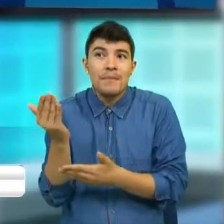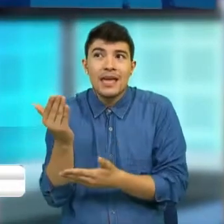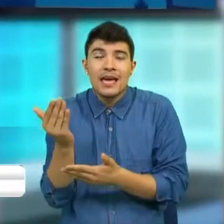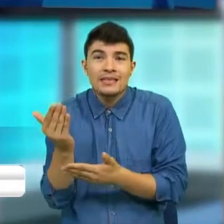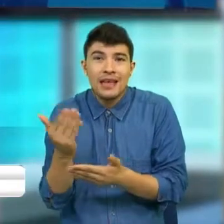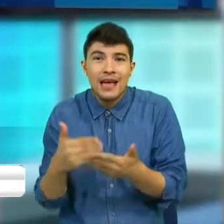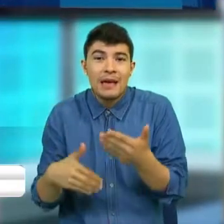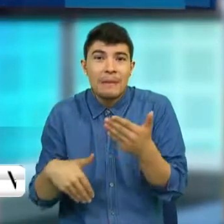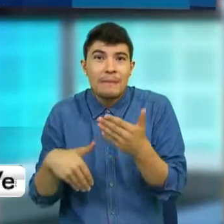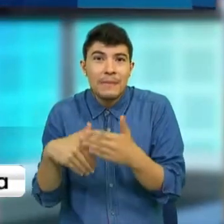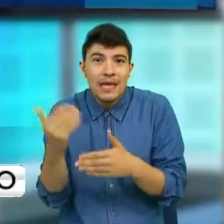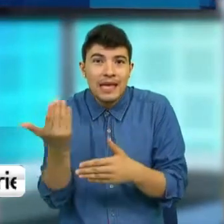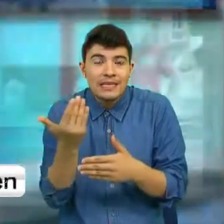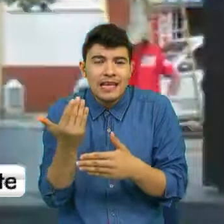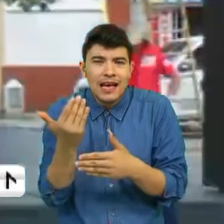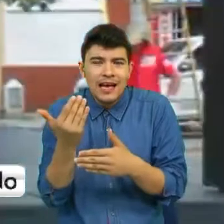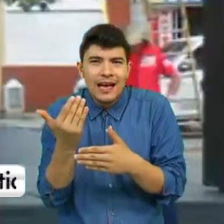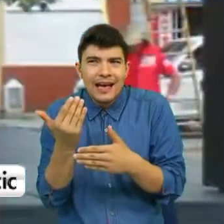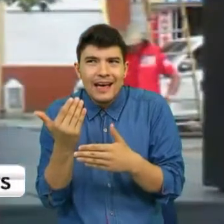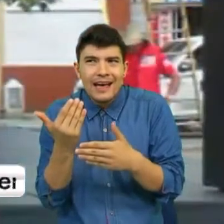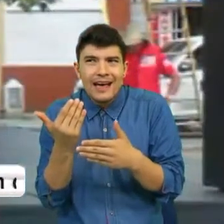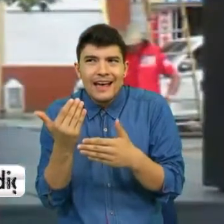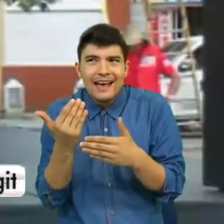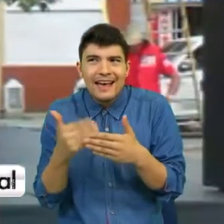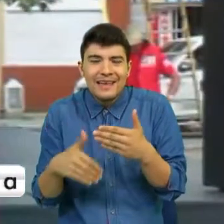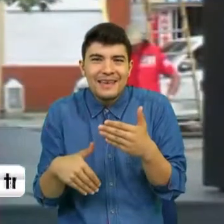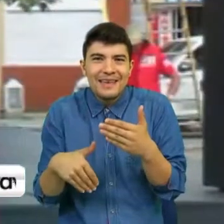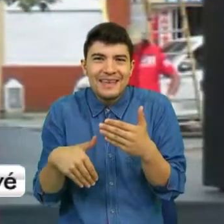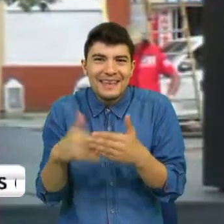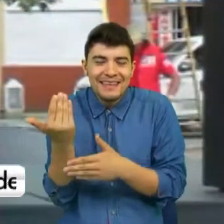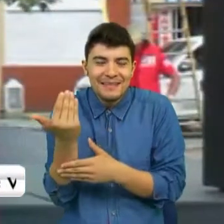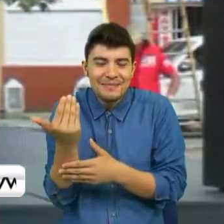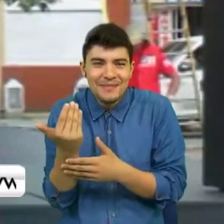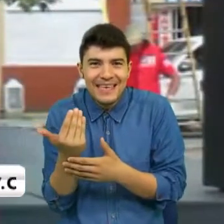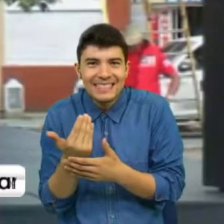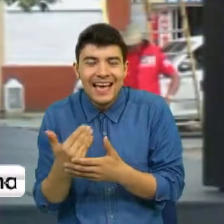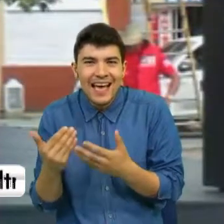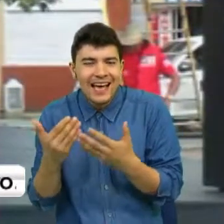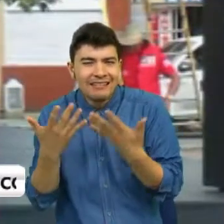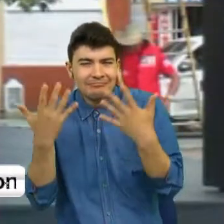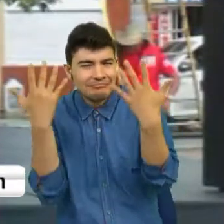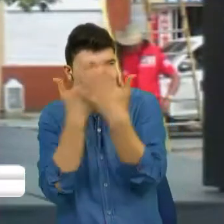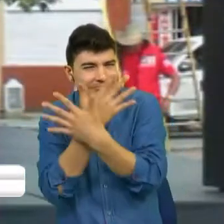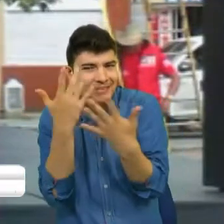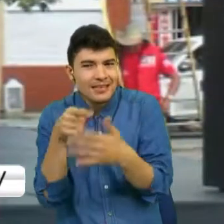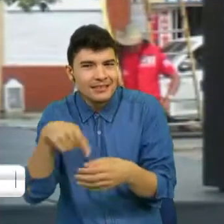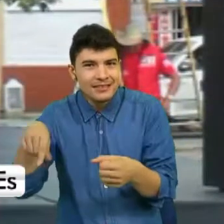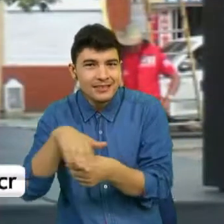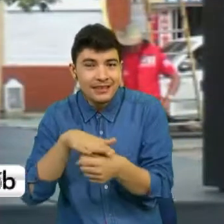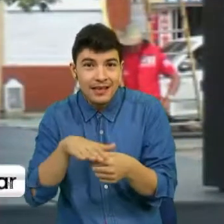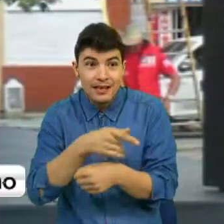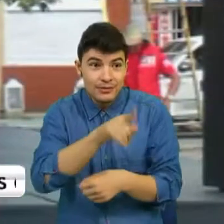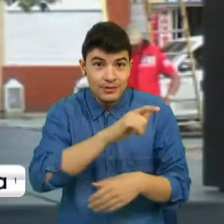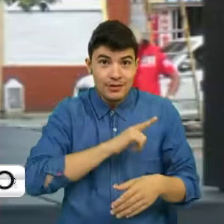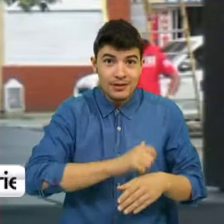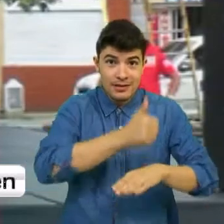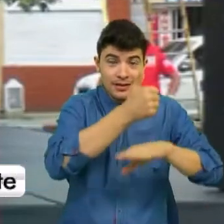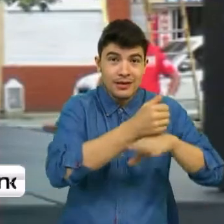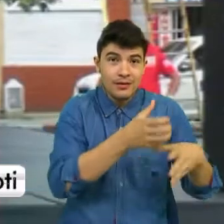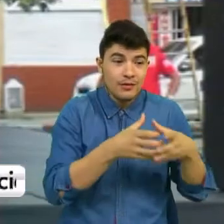pintura, ya que lo hará por Opción Ciudadana. De primera mano nos enteramos que el director de este partido, Luis Alberto